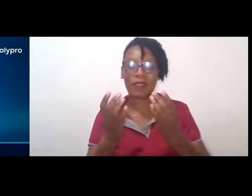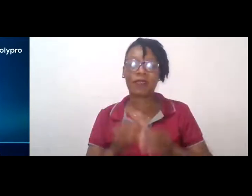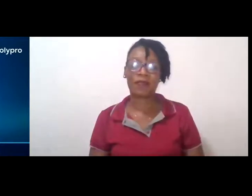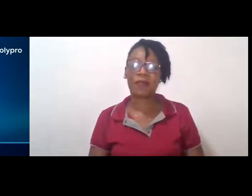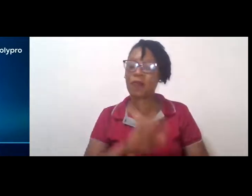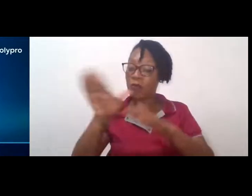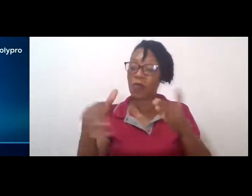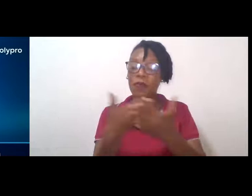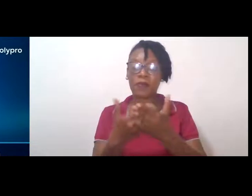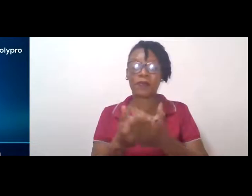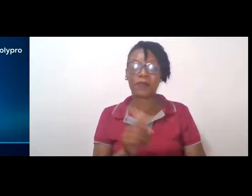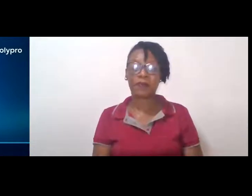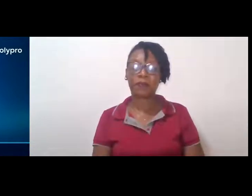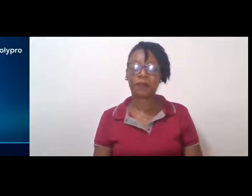todos.